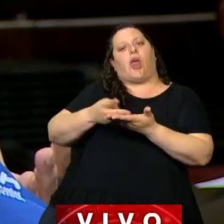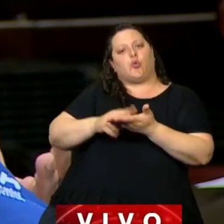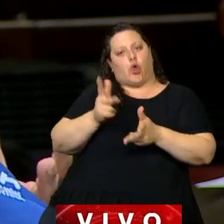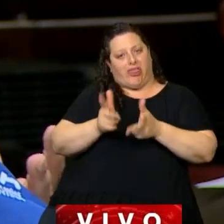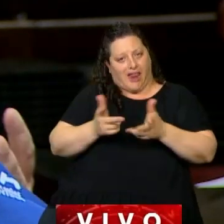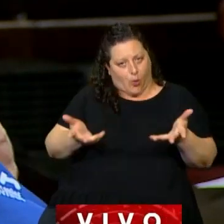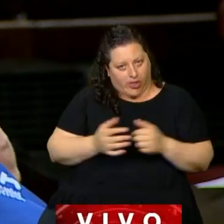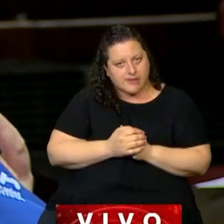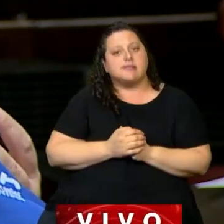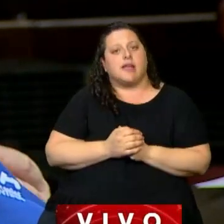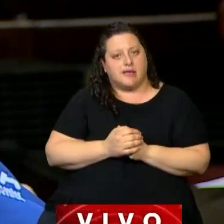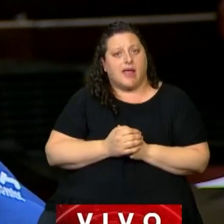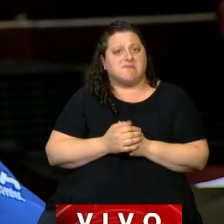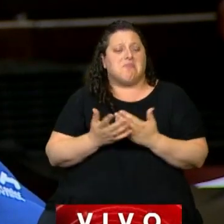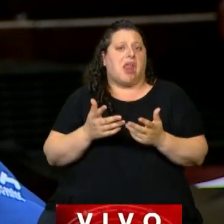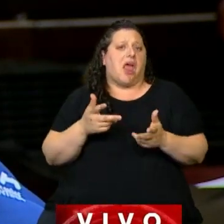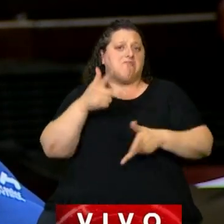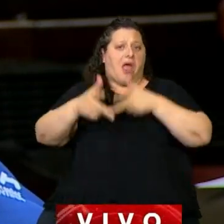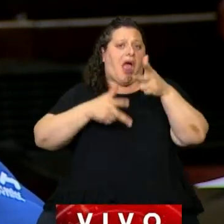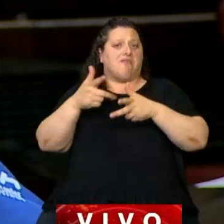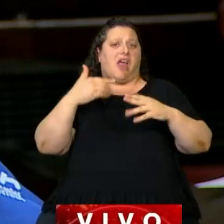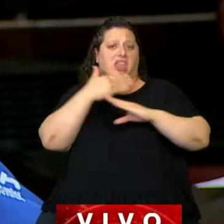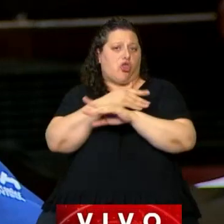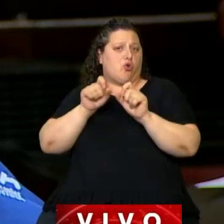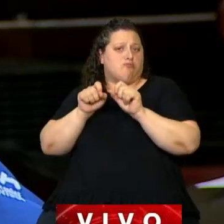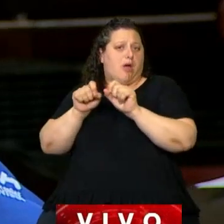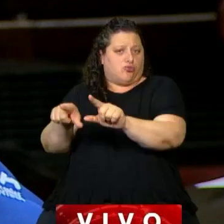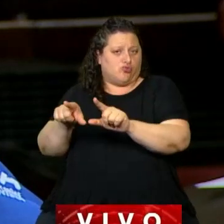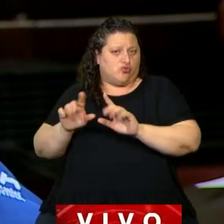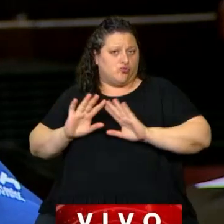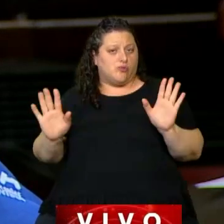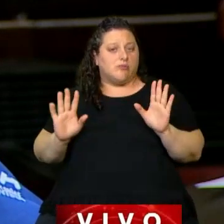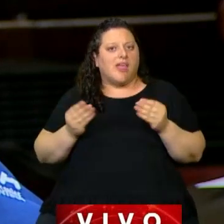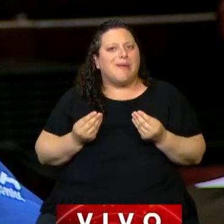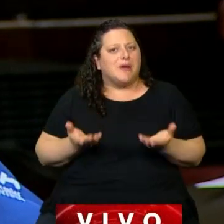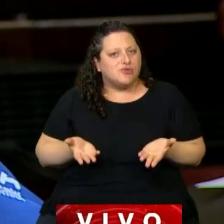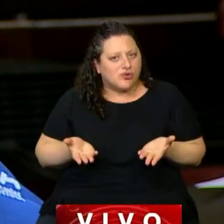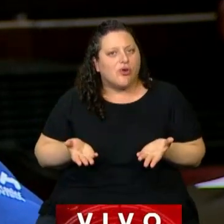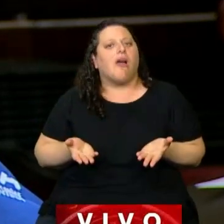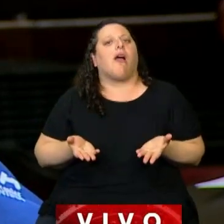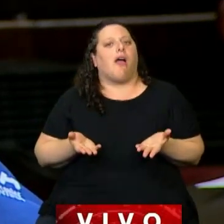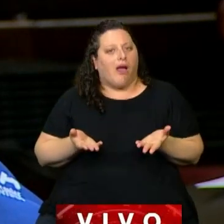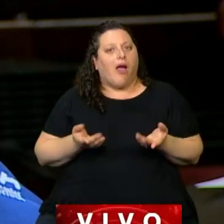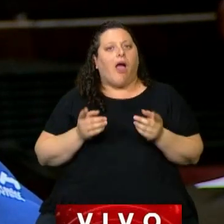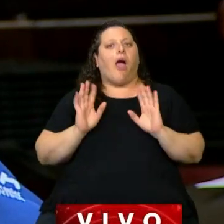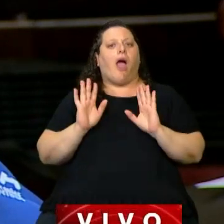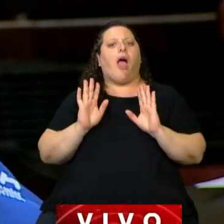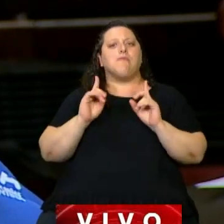hablar en su lengua originaria. ¿Qué es lo que pasó como resultado? A él que lo